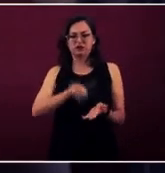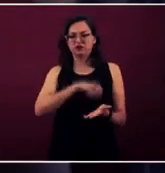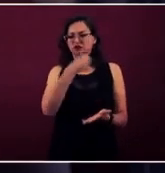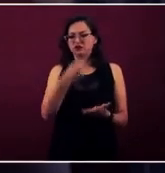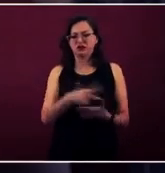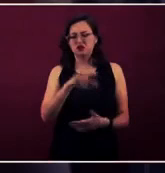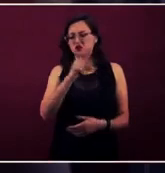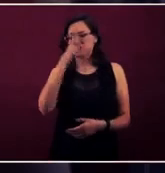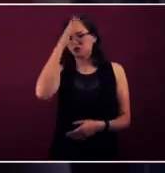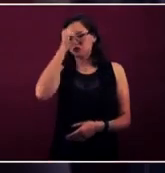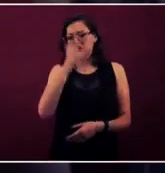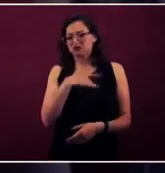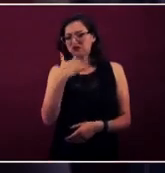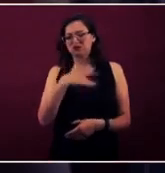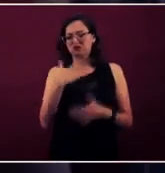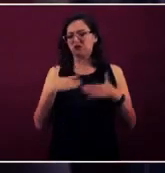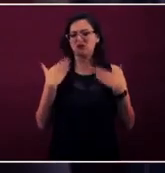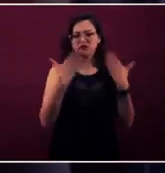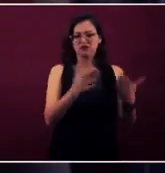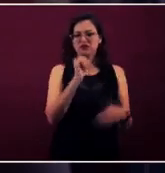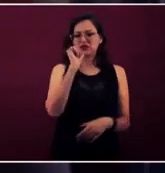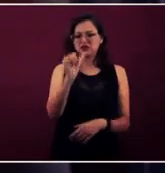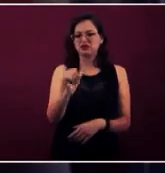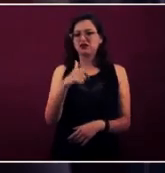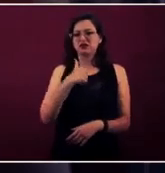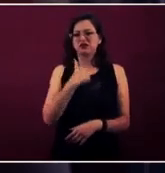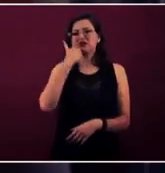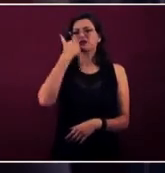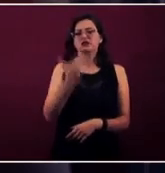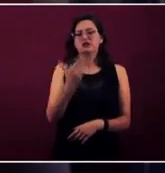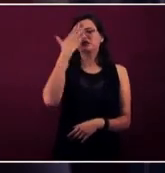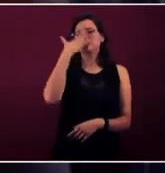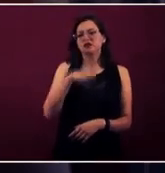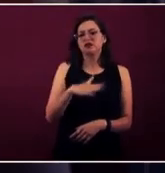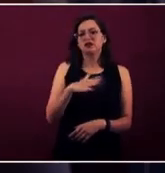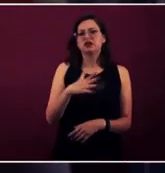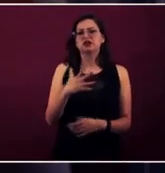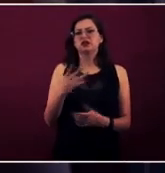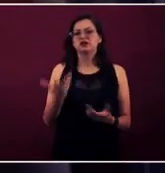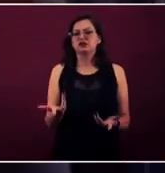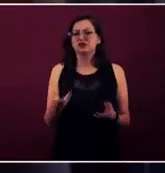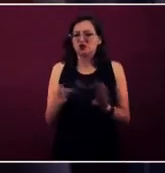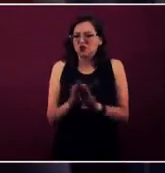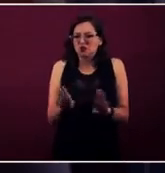quisiera saber cómo están funcionando, cómo están operando y